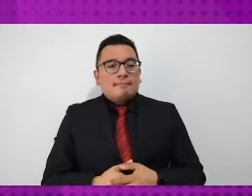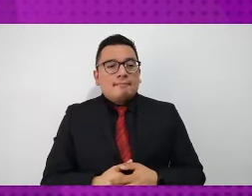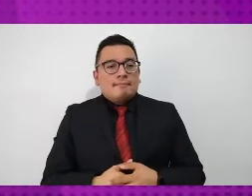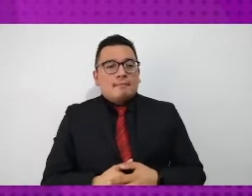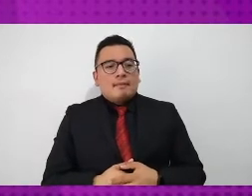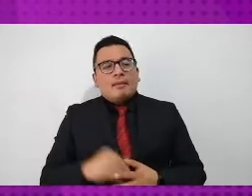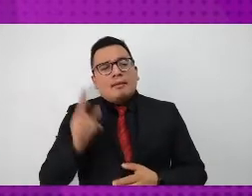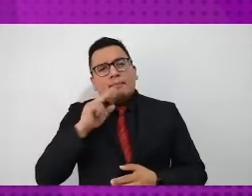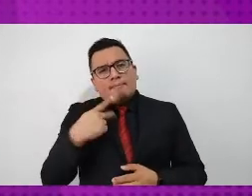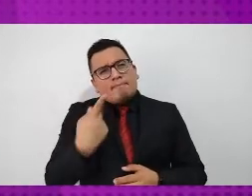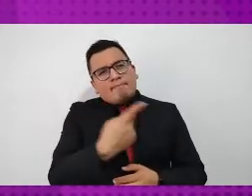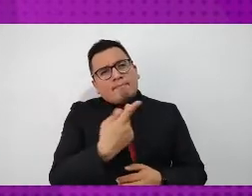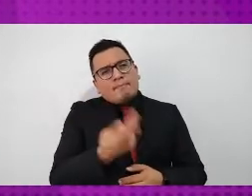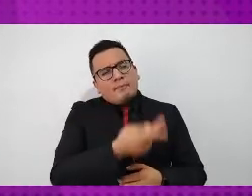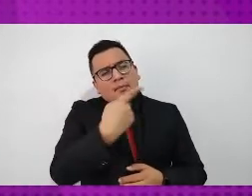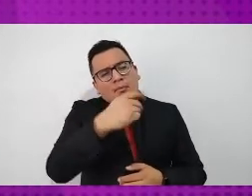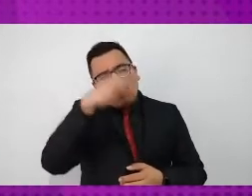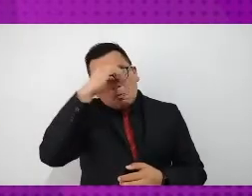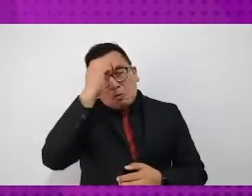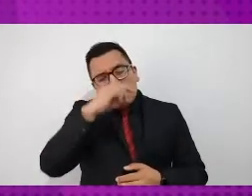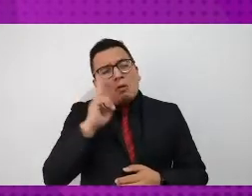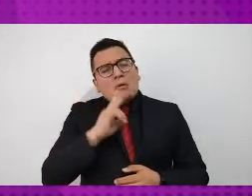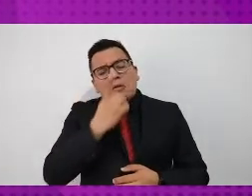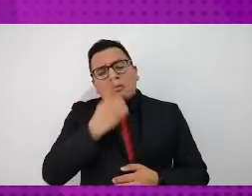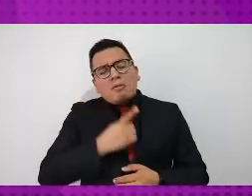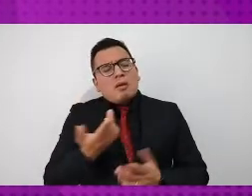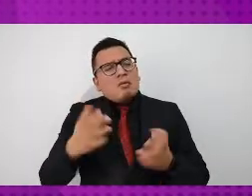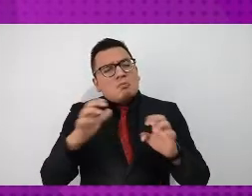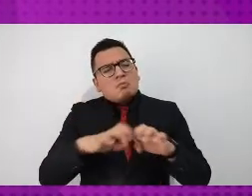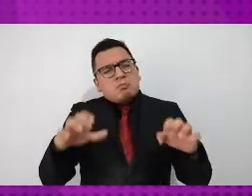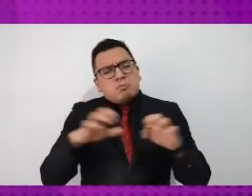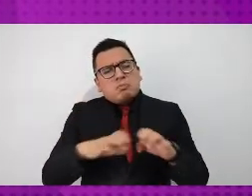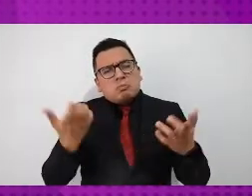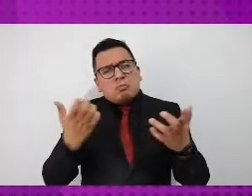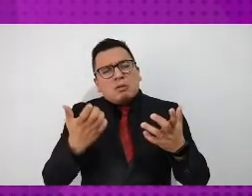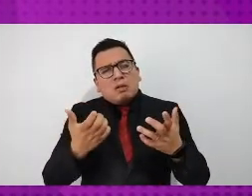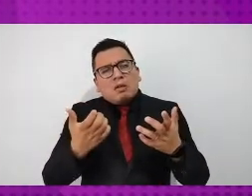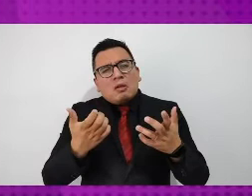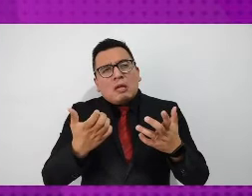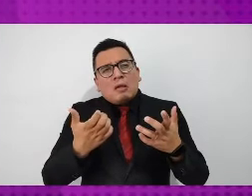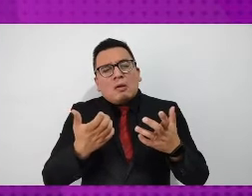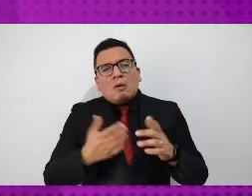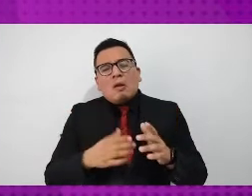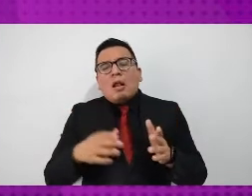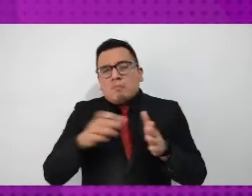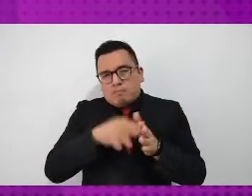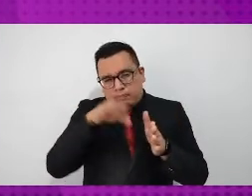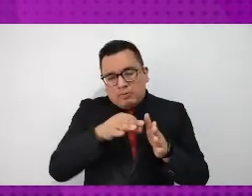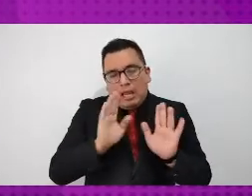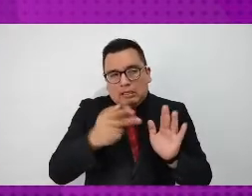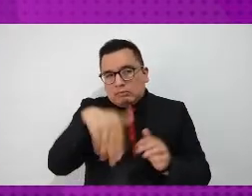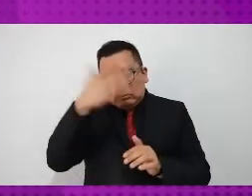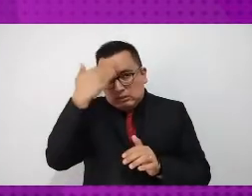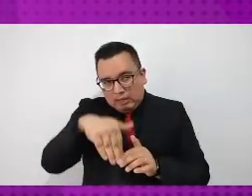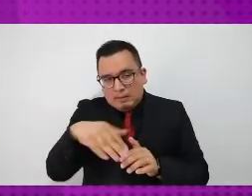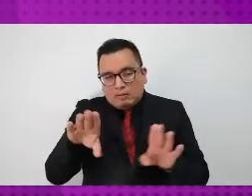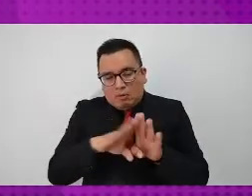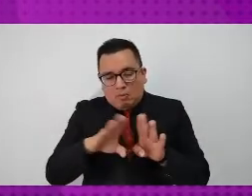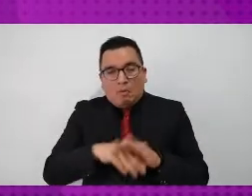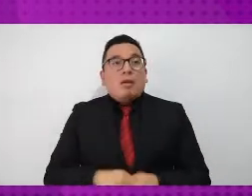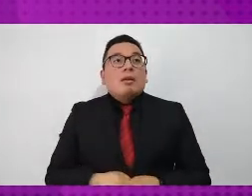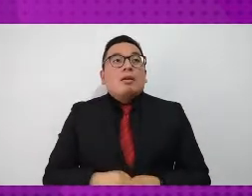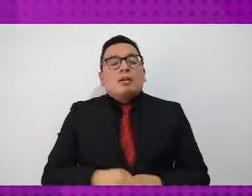qué opinaban sobre el voto electrónico que es una modalidad diferente la urna electrónica ya sabemos cómo funciona